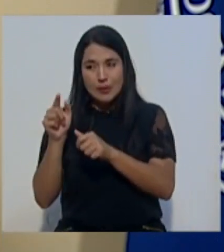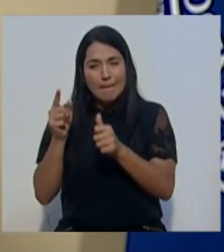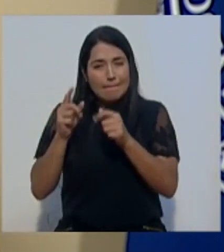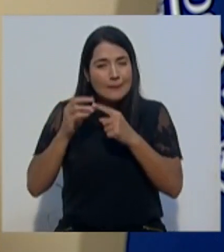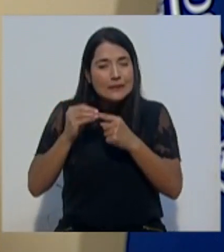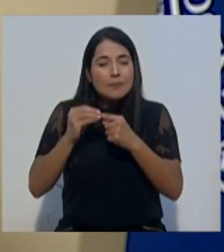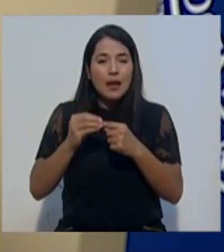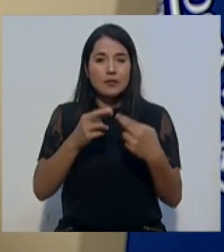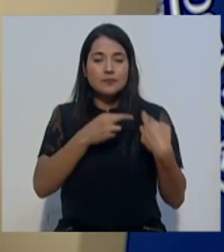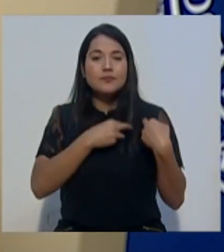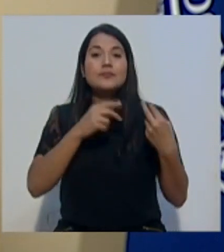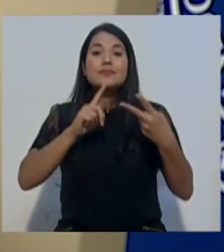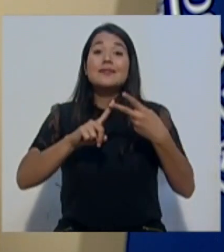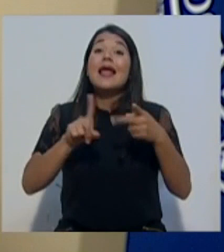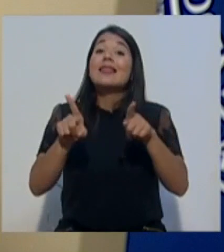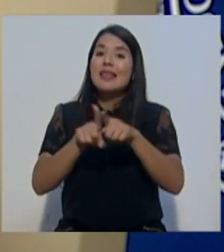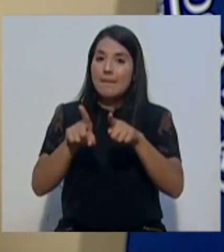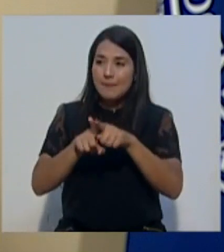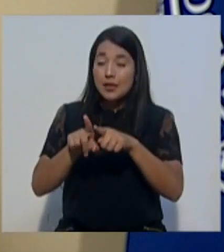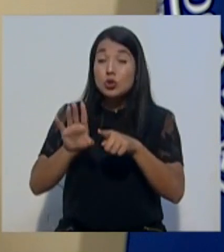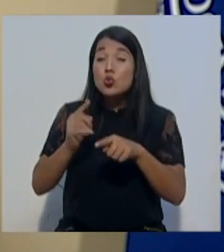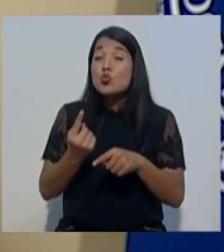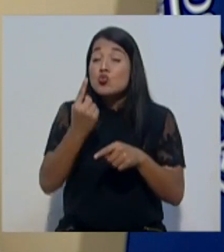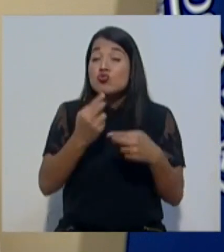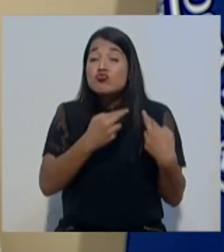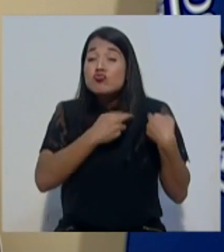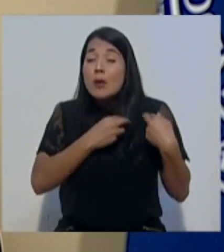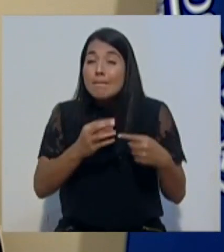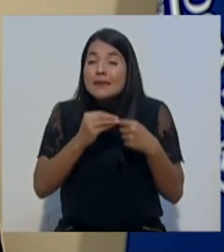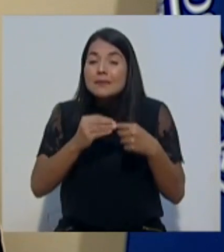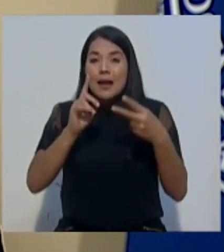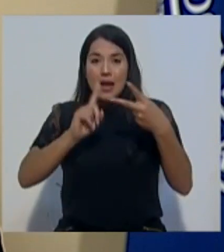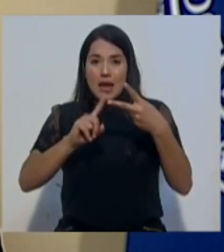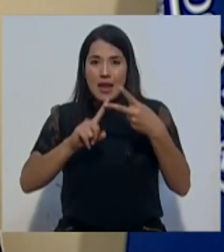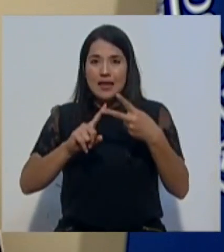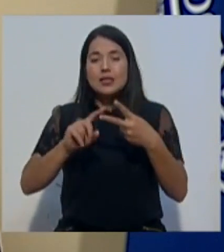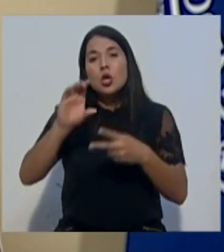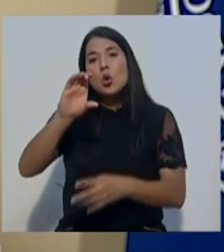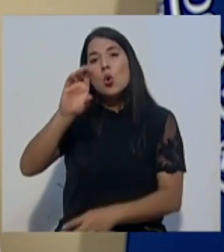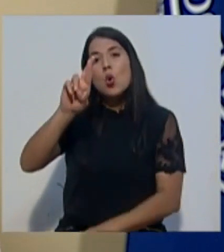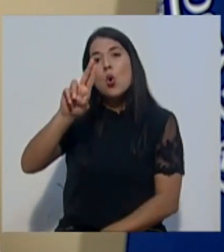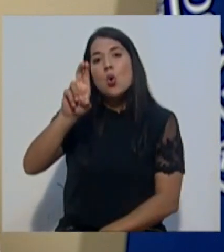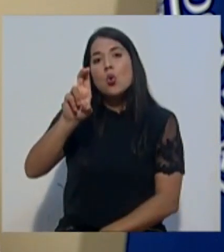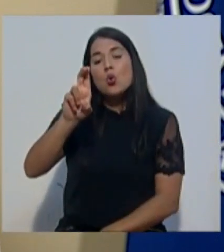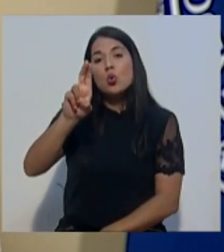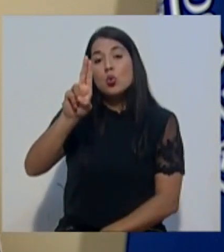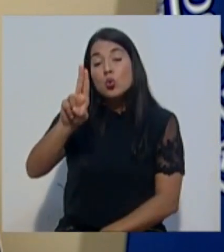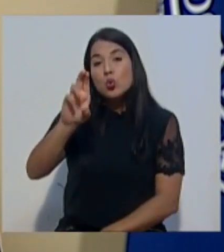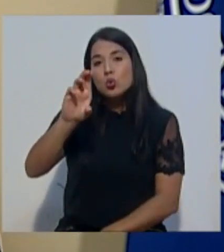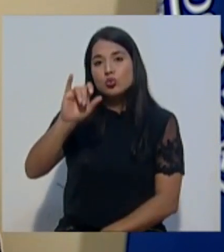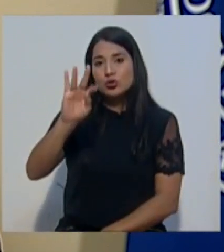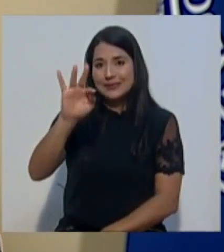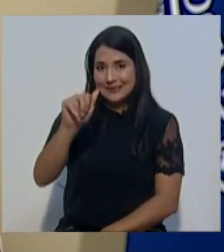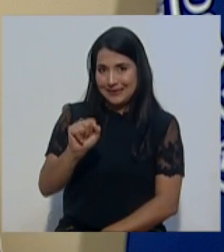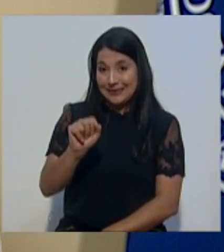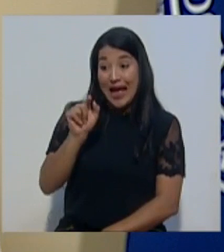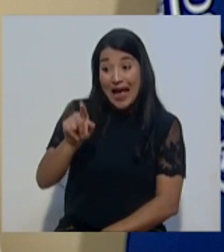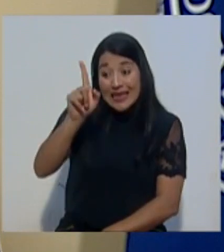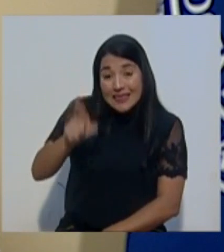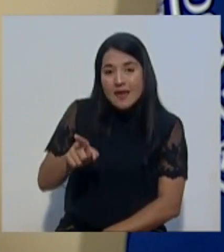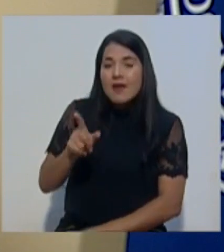es una de sus tareas centrales. Yo a crucitas creo que necesitamos llevar una